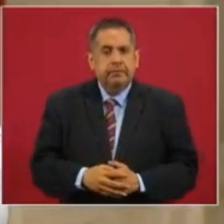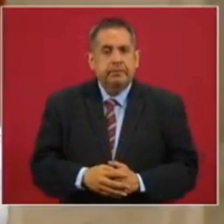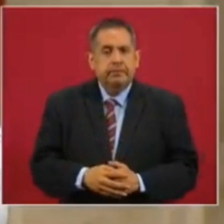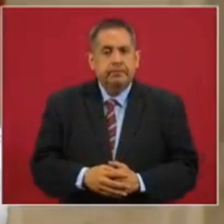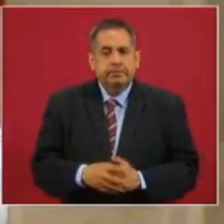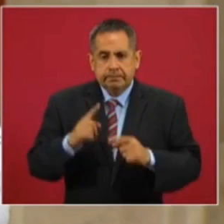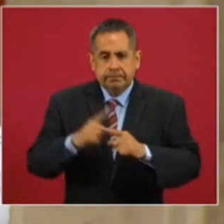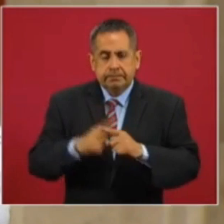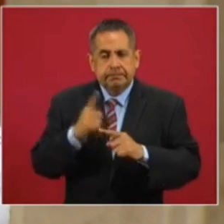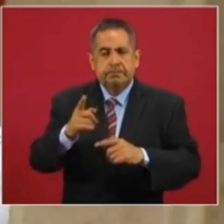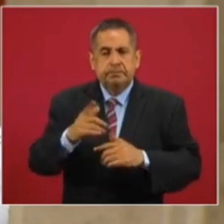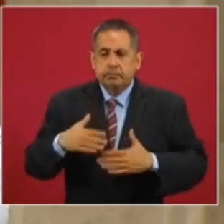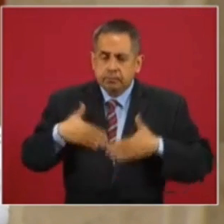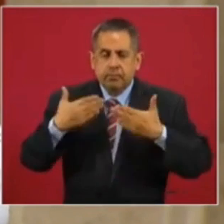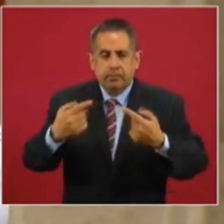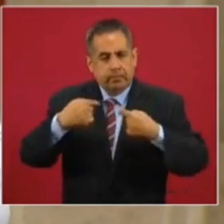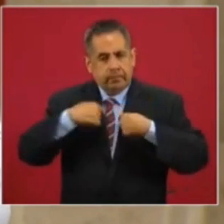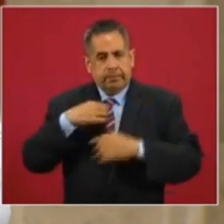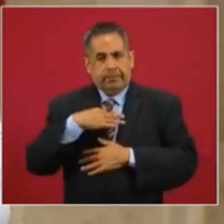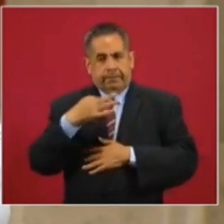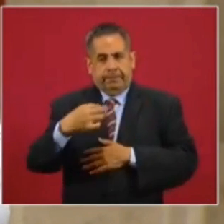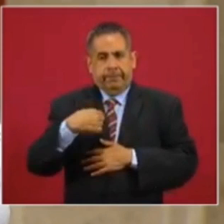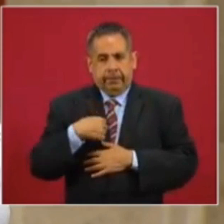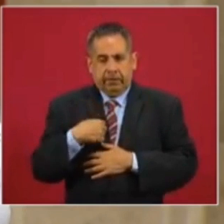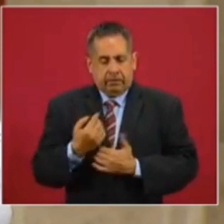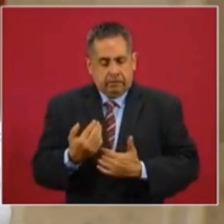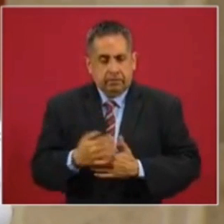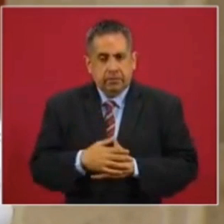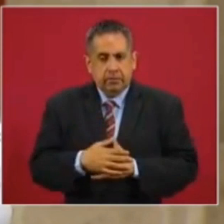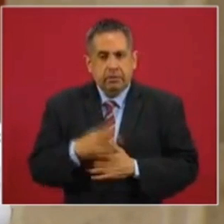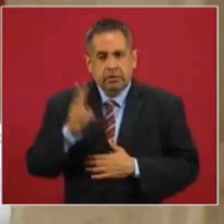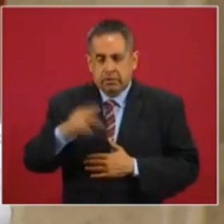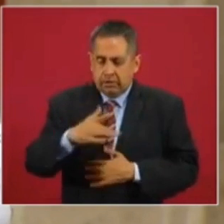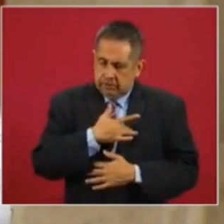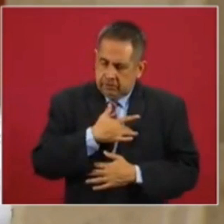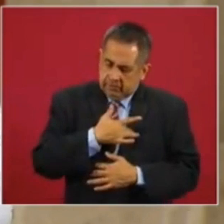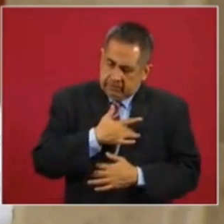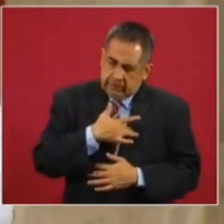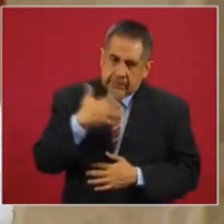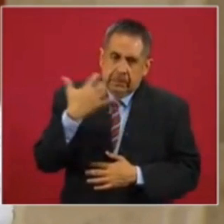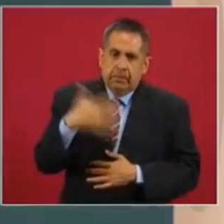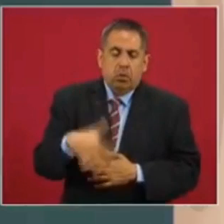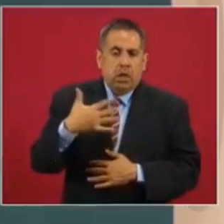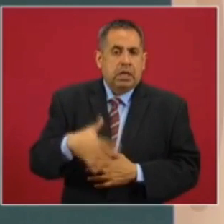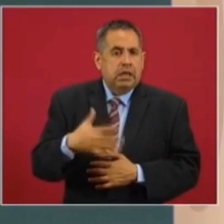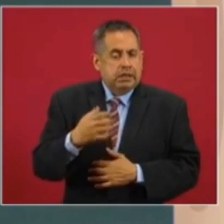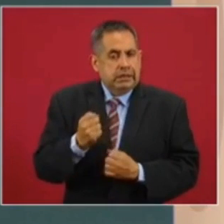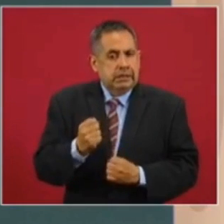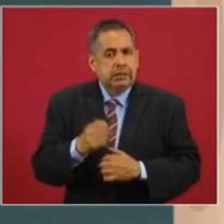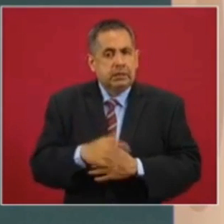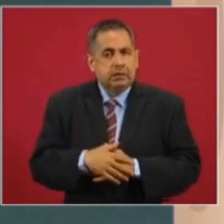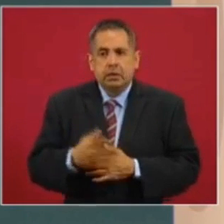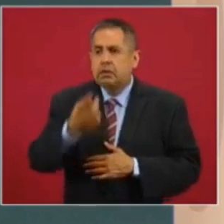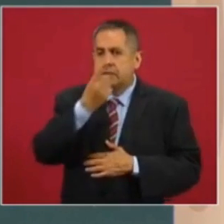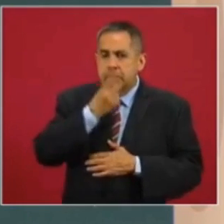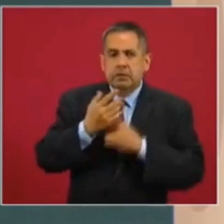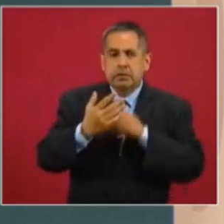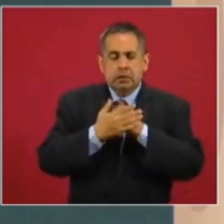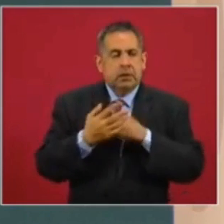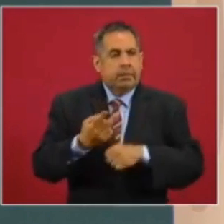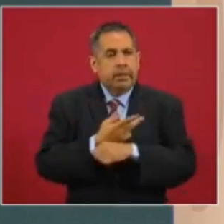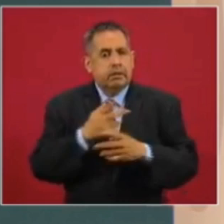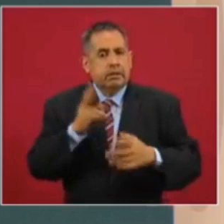por confiar en mí a mí me duele también lo que nos éste nos dicen nos